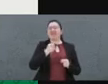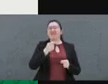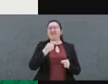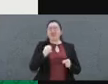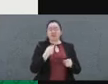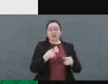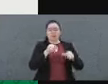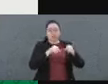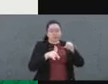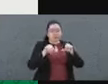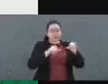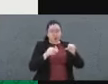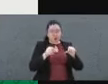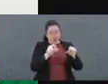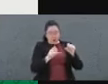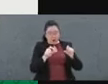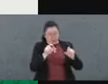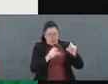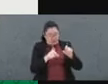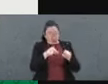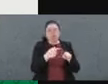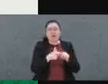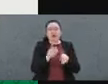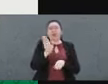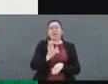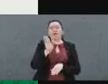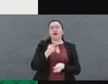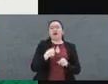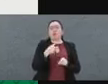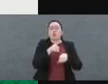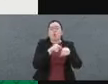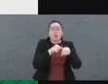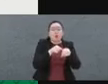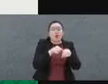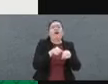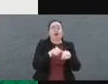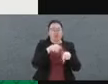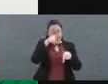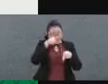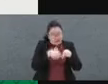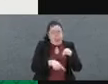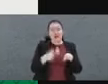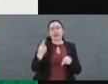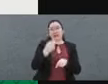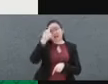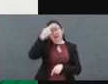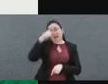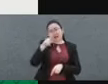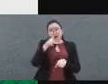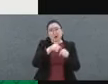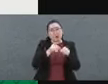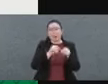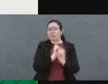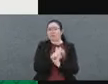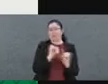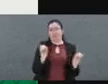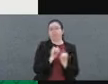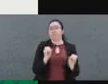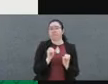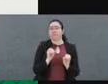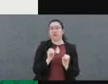deben retirarse para que el agua sea transparente y cumpla con toda la normatividad de agua para consumo